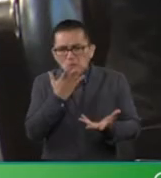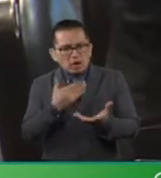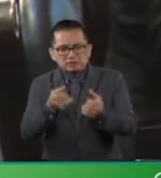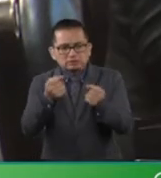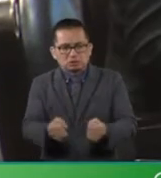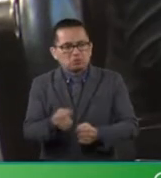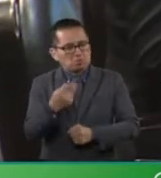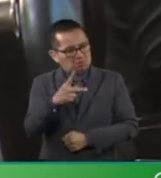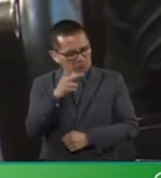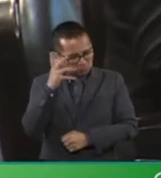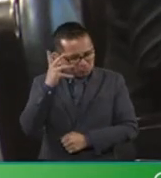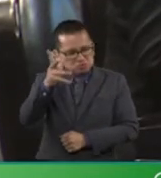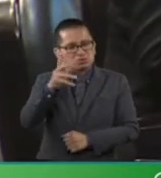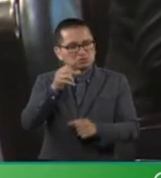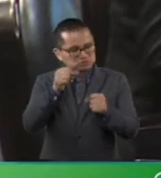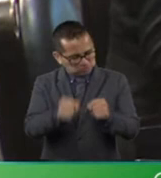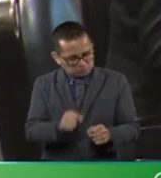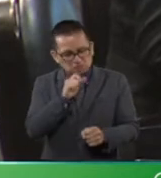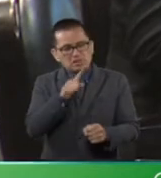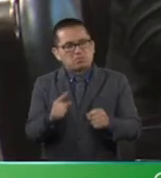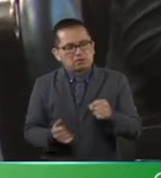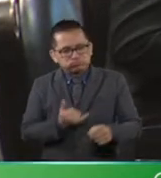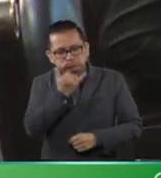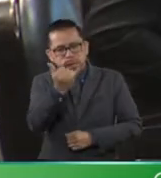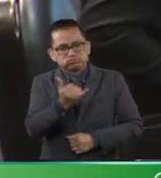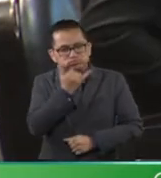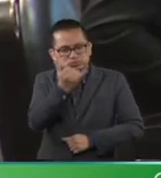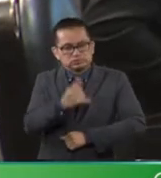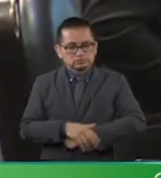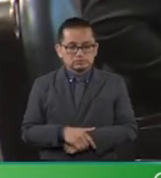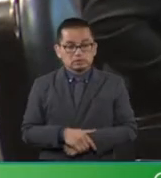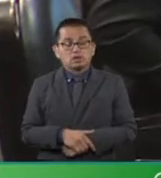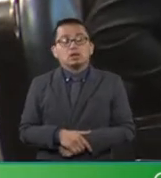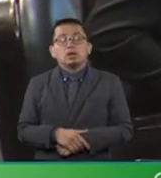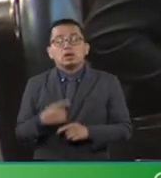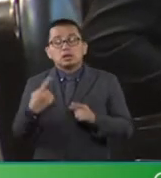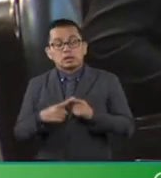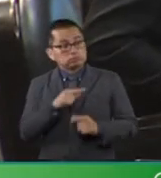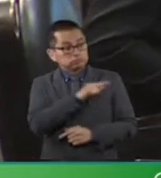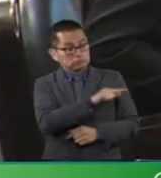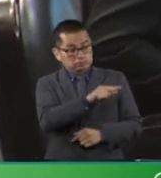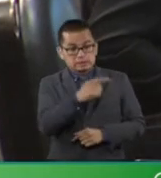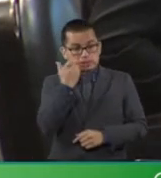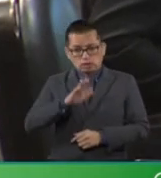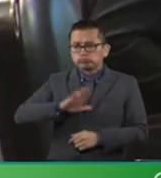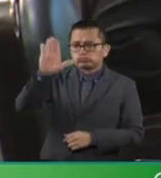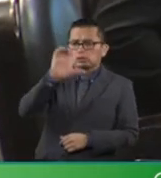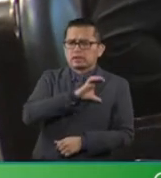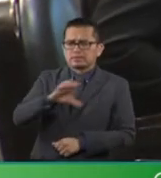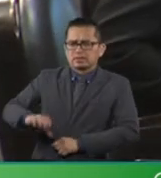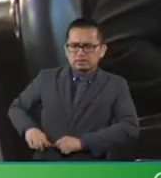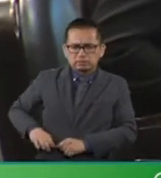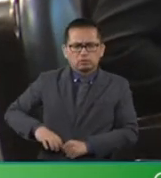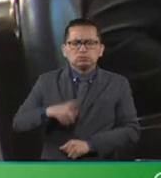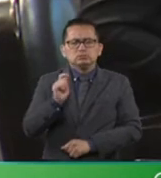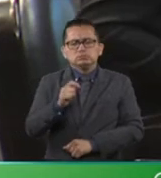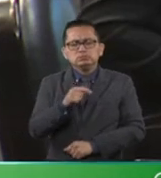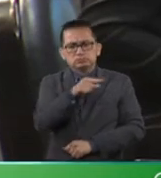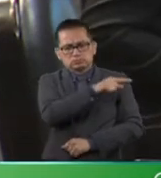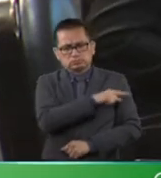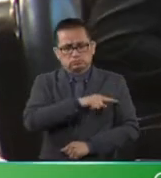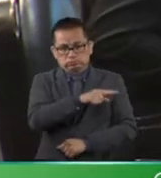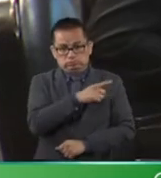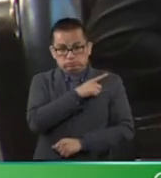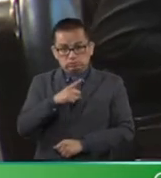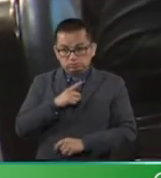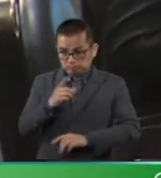vendrán errores Pero además para quienes aspiran a ser personas juzgadoras este proceso les va a implicar dejar de pensar en